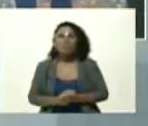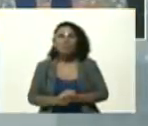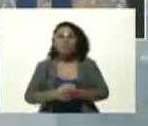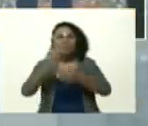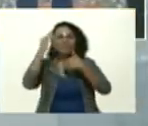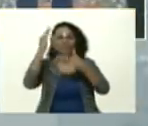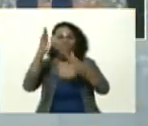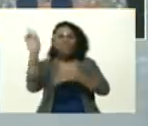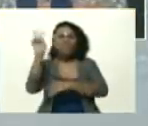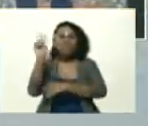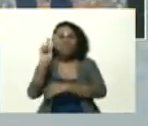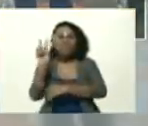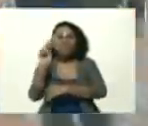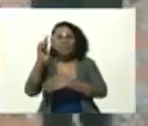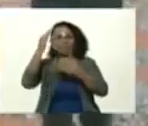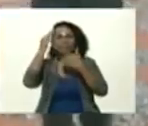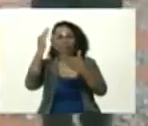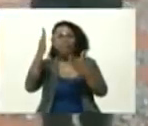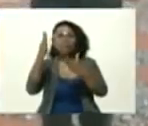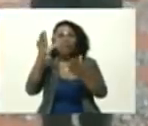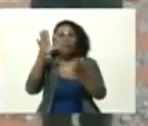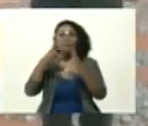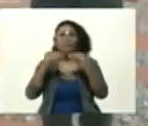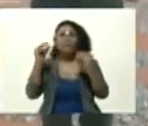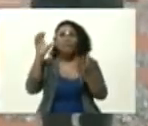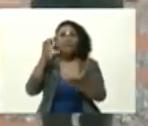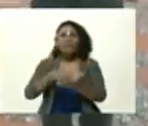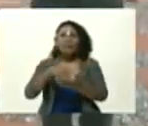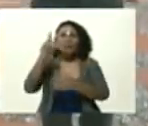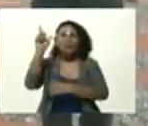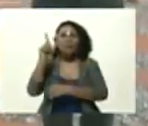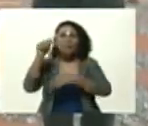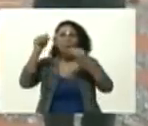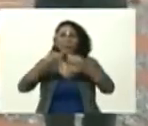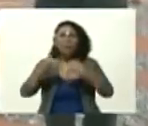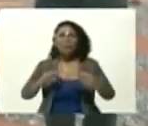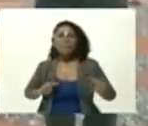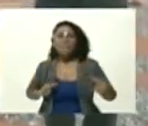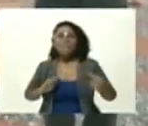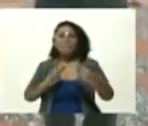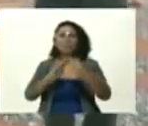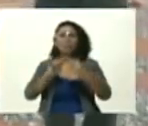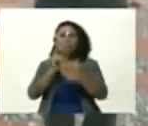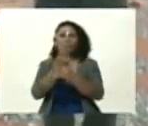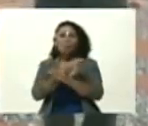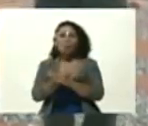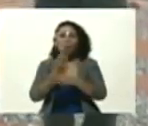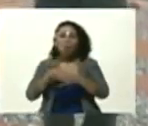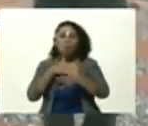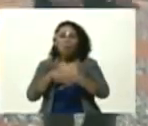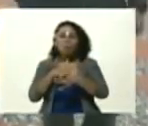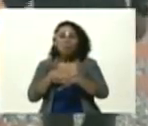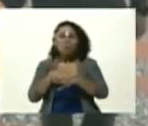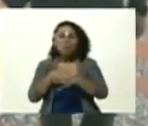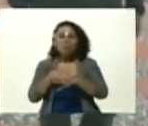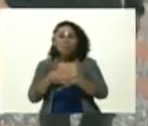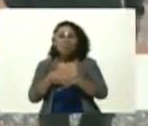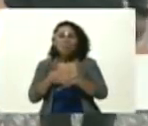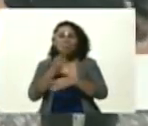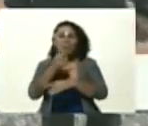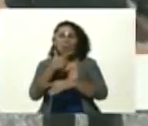Saludos Venezuela, saludos a todo el estado Lara. Hoy nos encontramos en un jueves dinámico, jueves